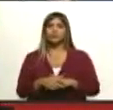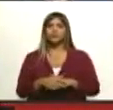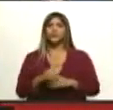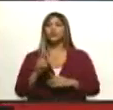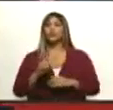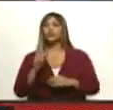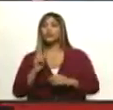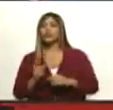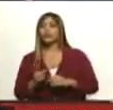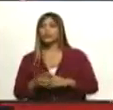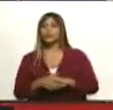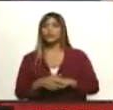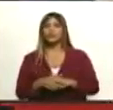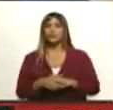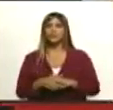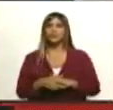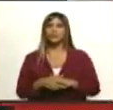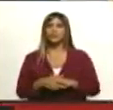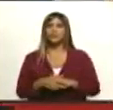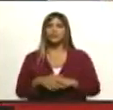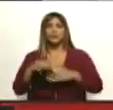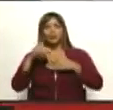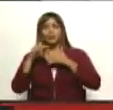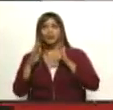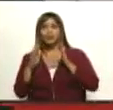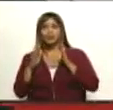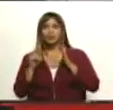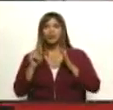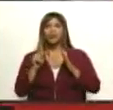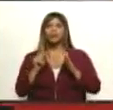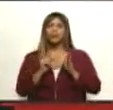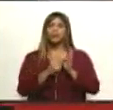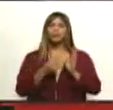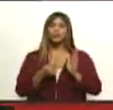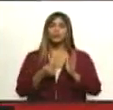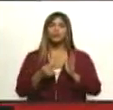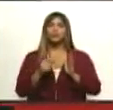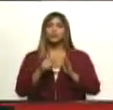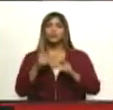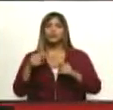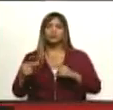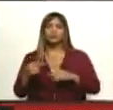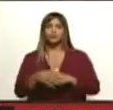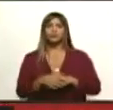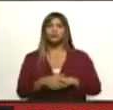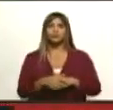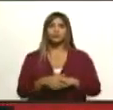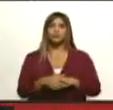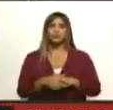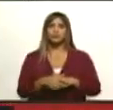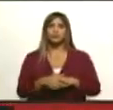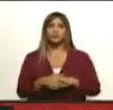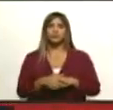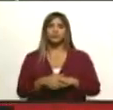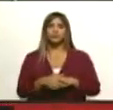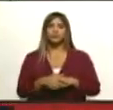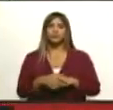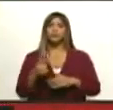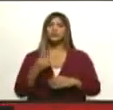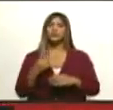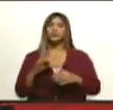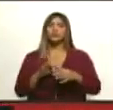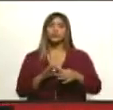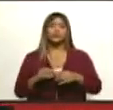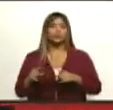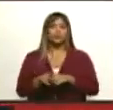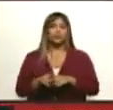deberíamos atender a esos puntos y esas rayas somos unas mismas